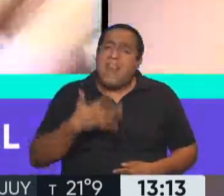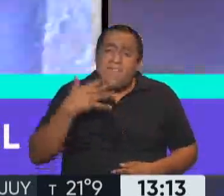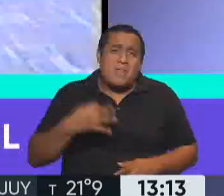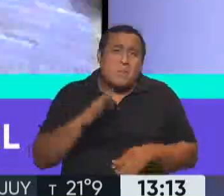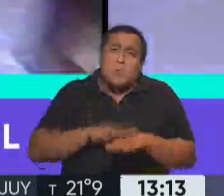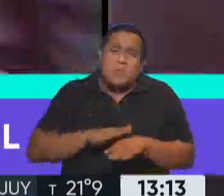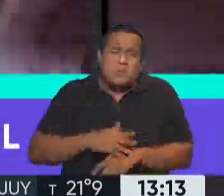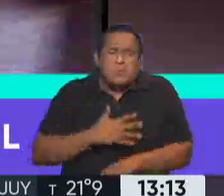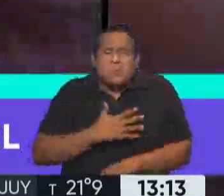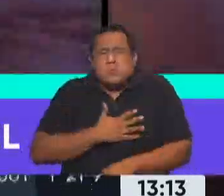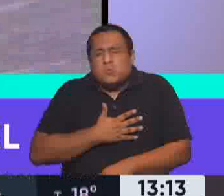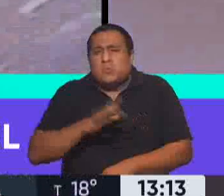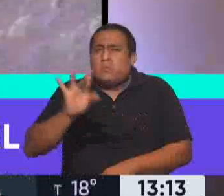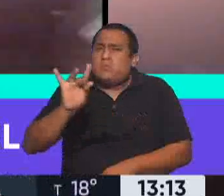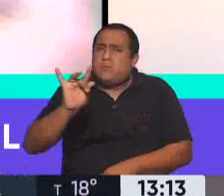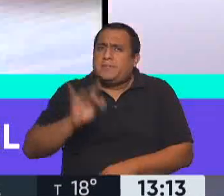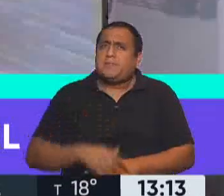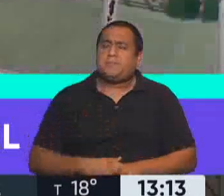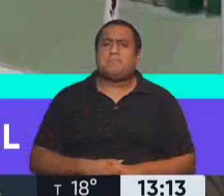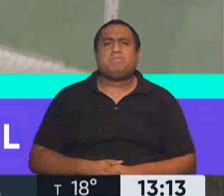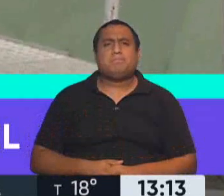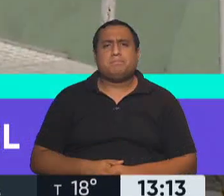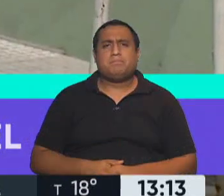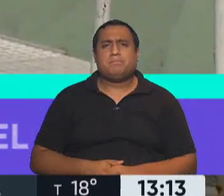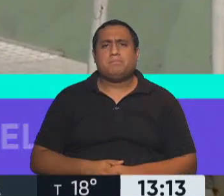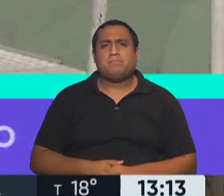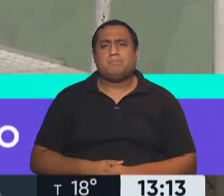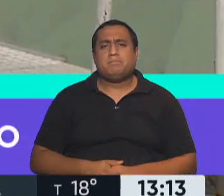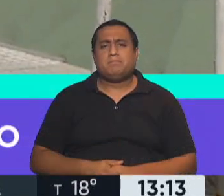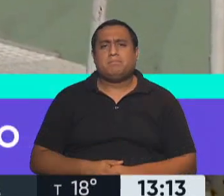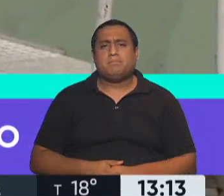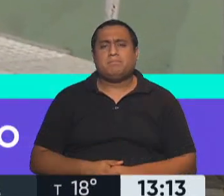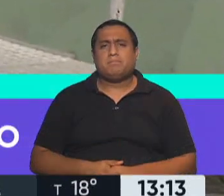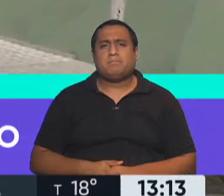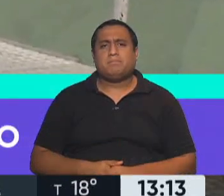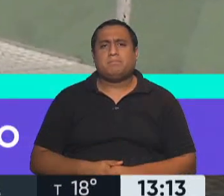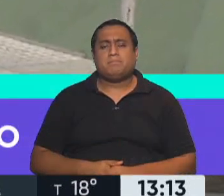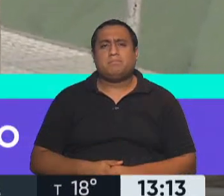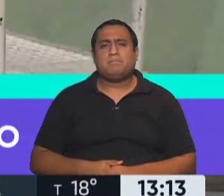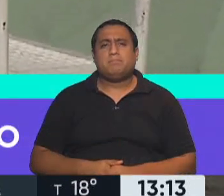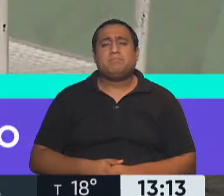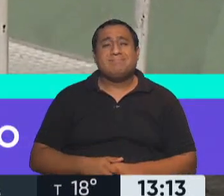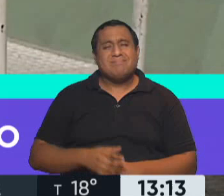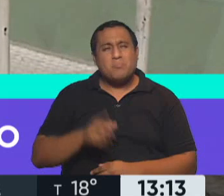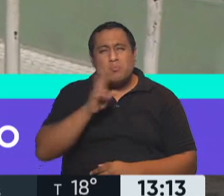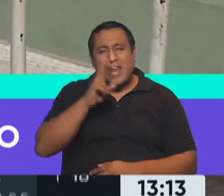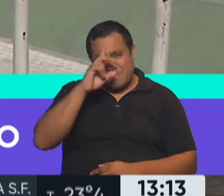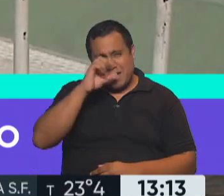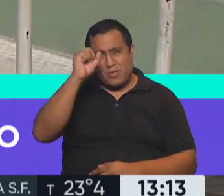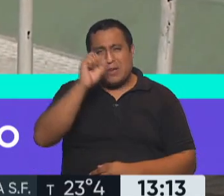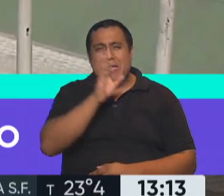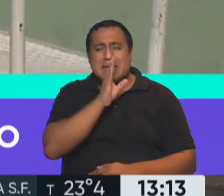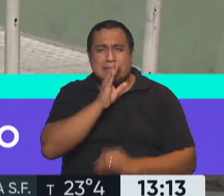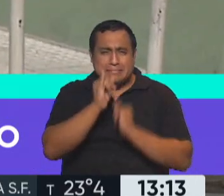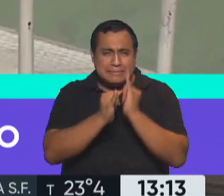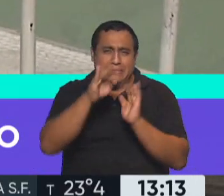re duro. Ya lo contaba la embajadora, lo que va a ser el protocolo